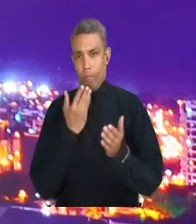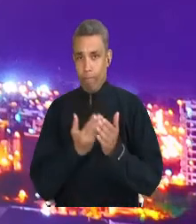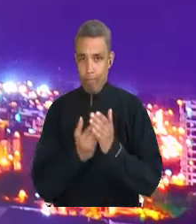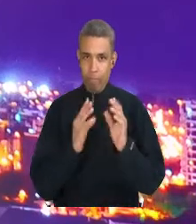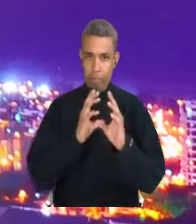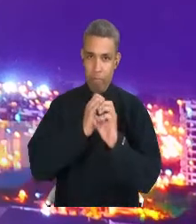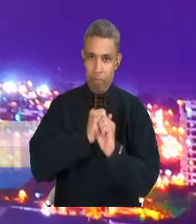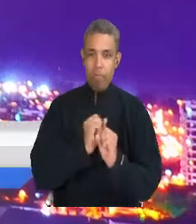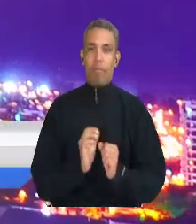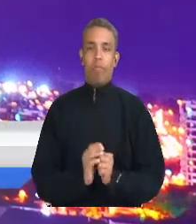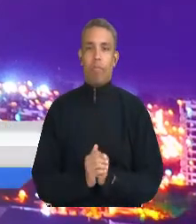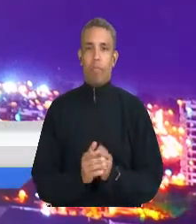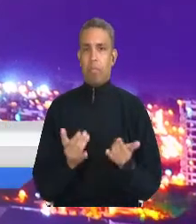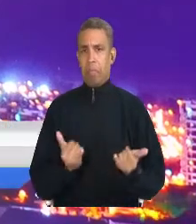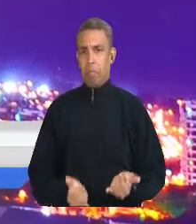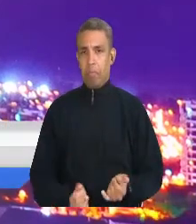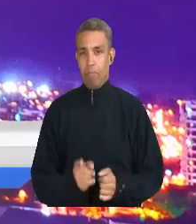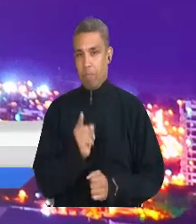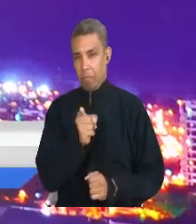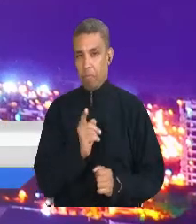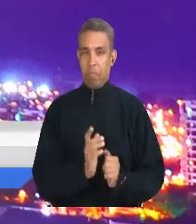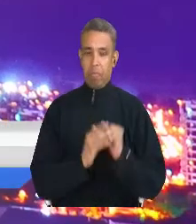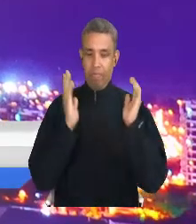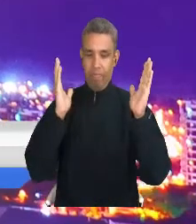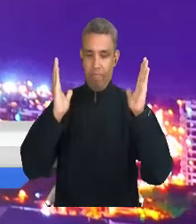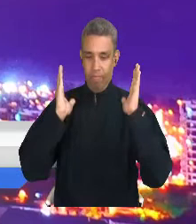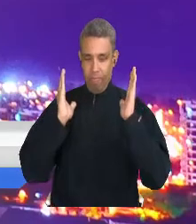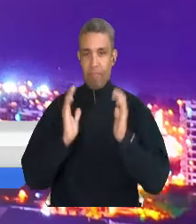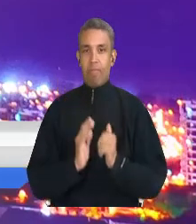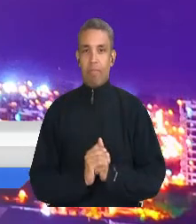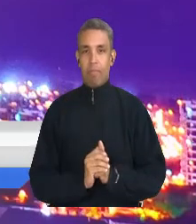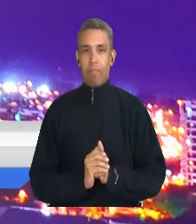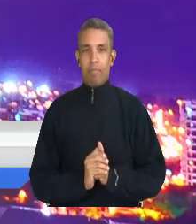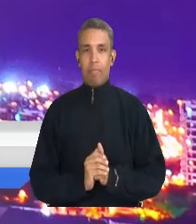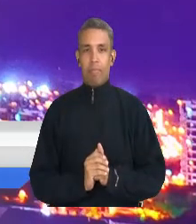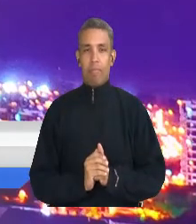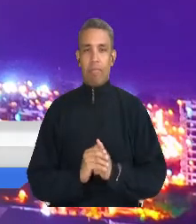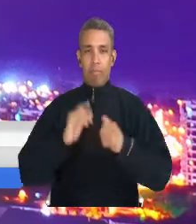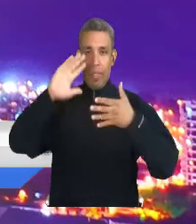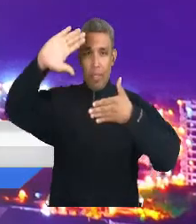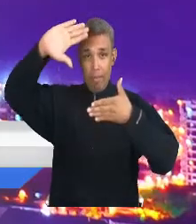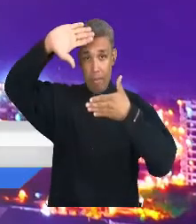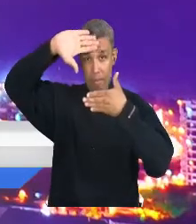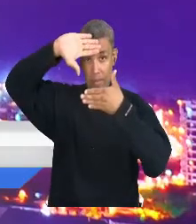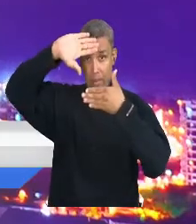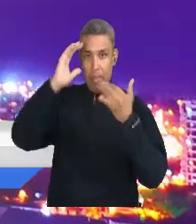ustedes lo que corresponde al aniversario de Barranca Bermeja y una de sus facetas